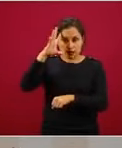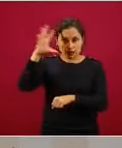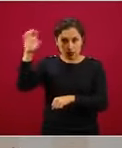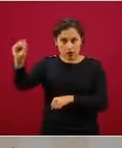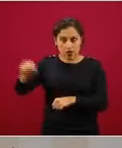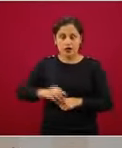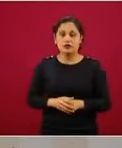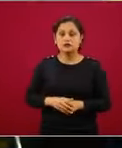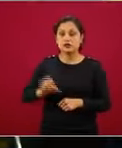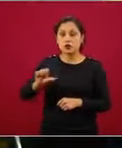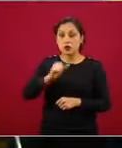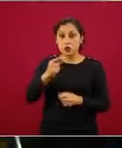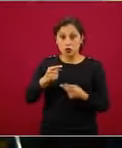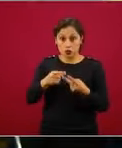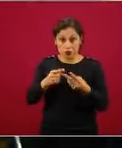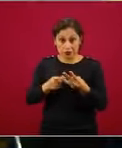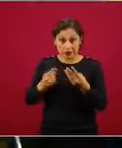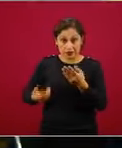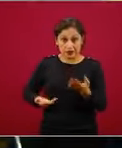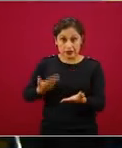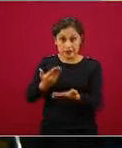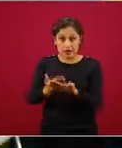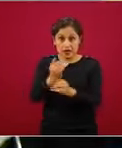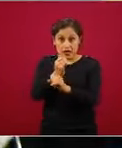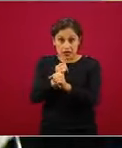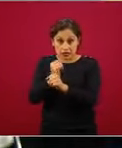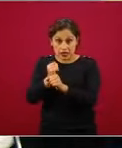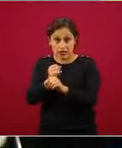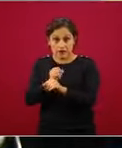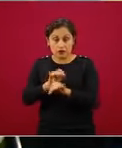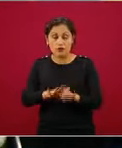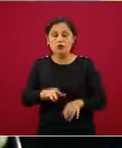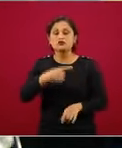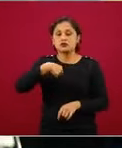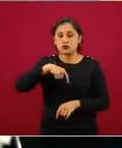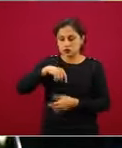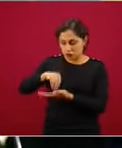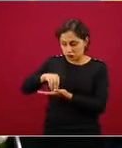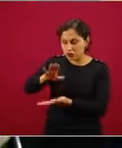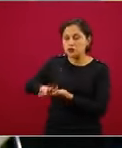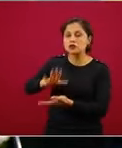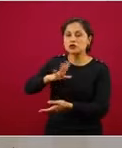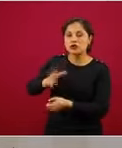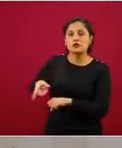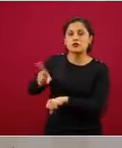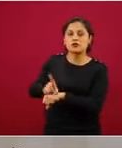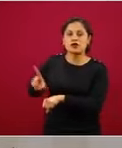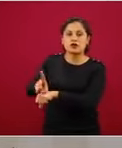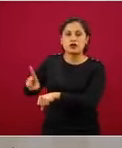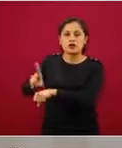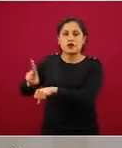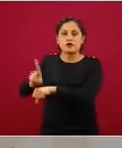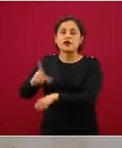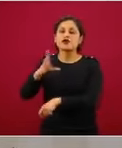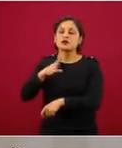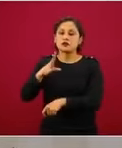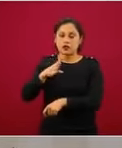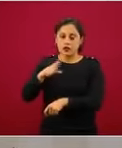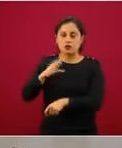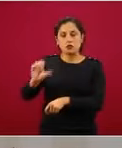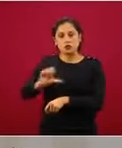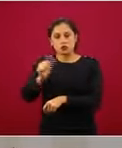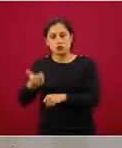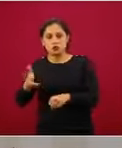propuestas de presentación de datos y análisis, tenemos los datos, eso lo monitoreamos todos los días. La ocupación hospitalaria también tiene otros